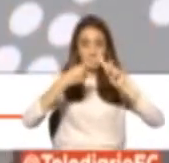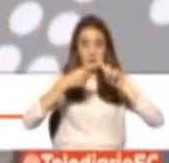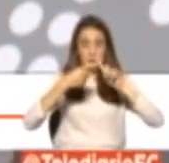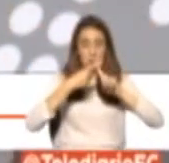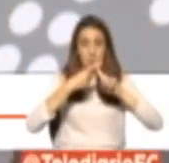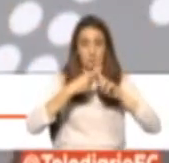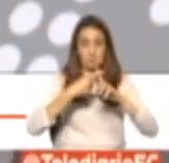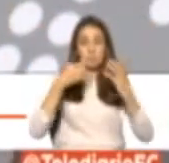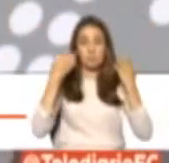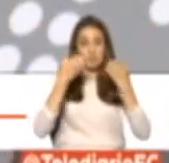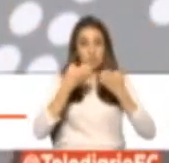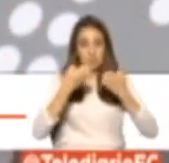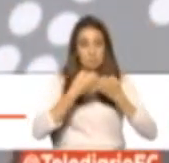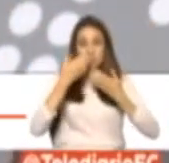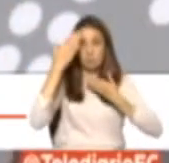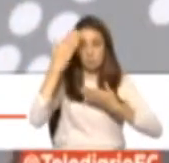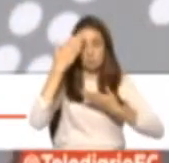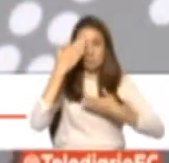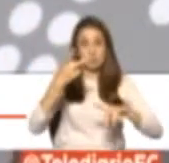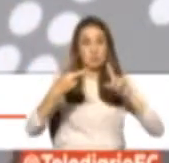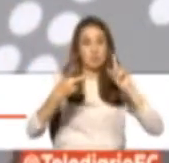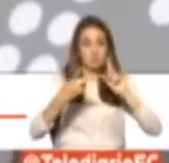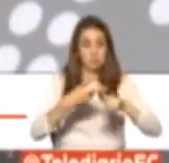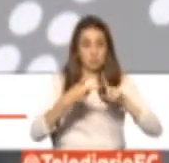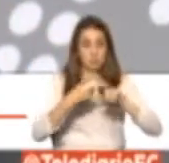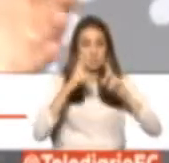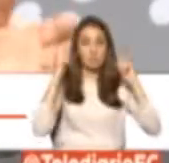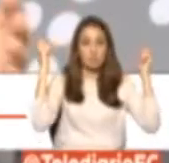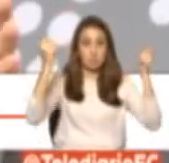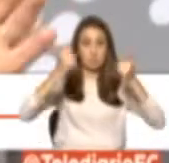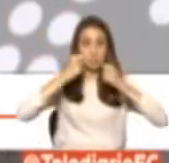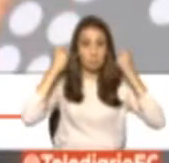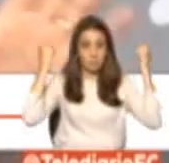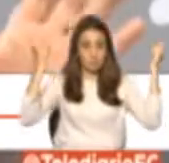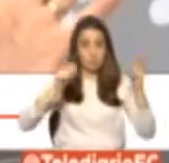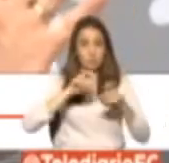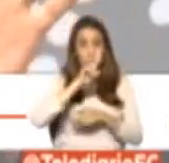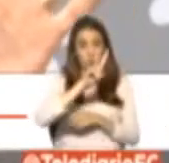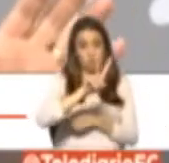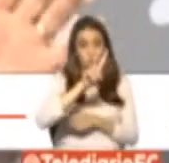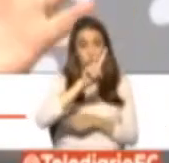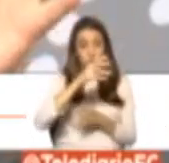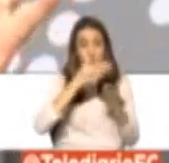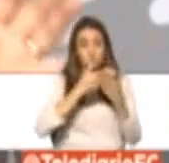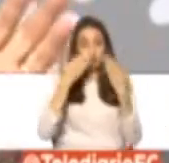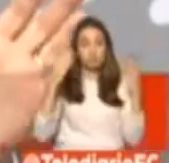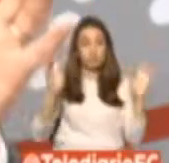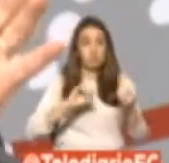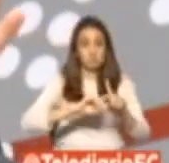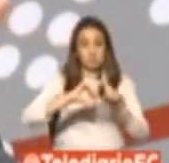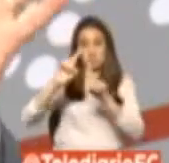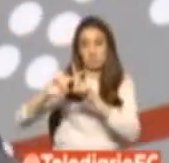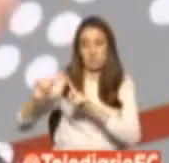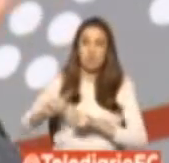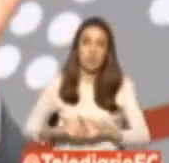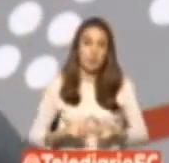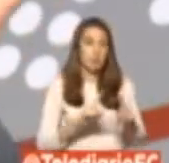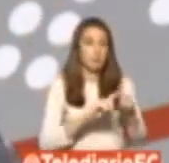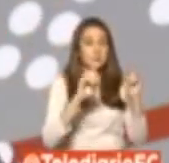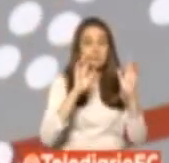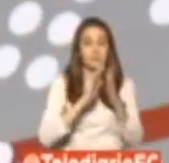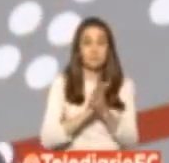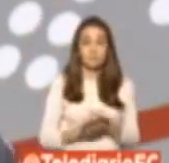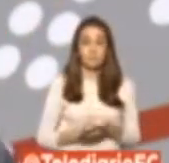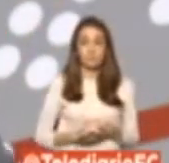el otro componente es el financiamiento de las campañas. Son dos cosas distintas, ¿no es cierto? El tratamiento